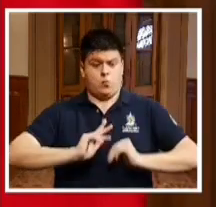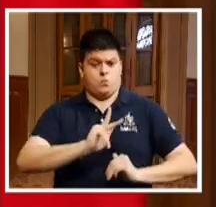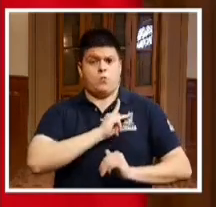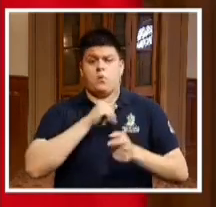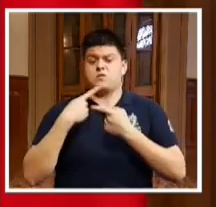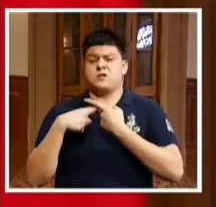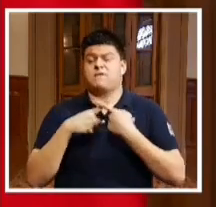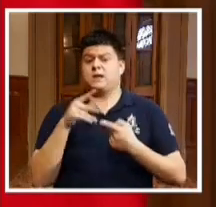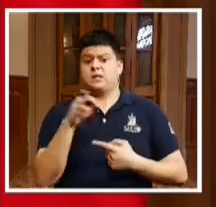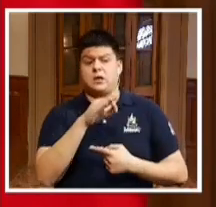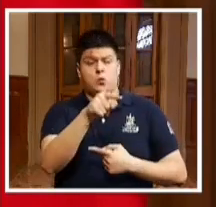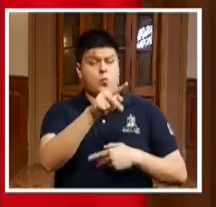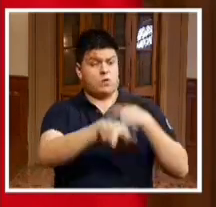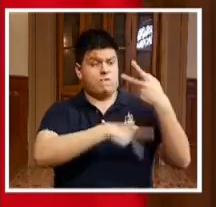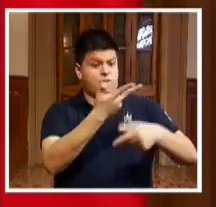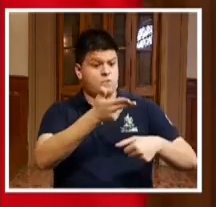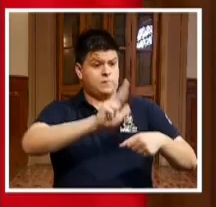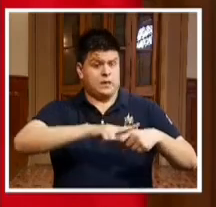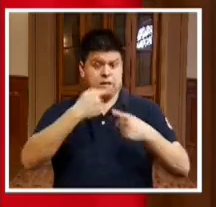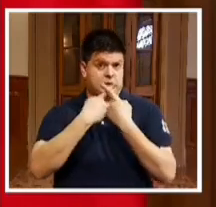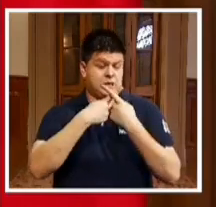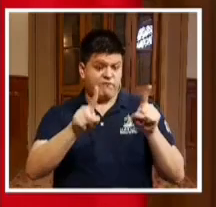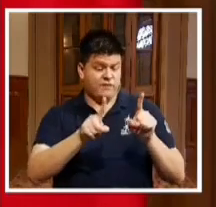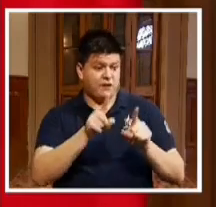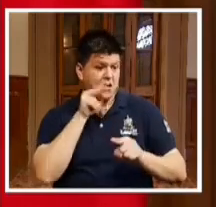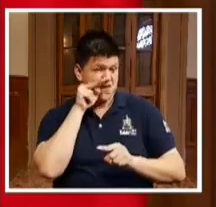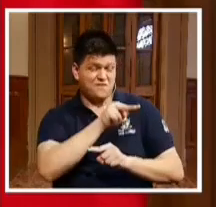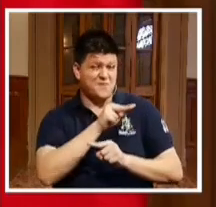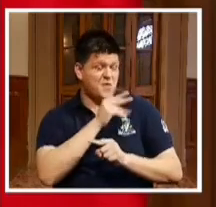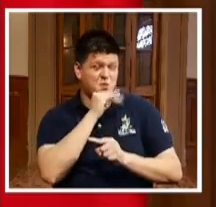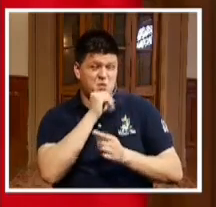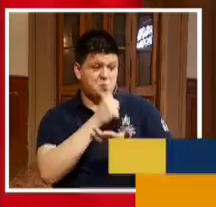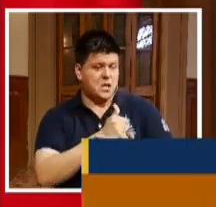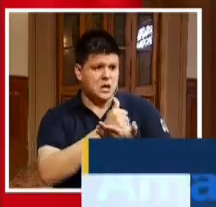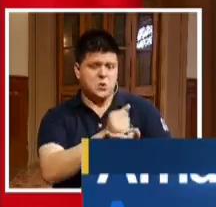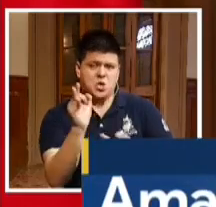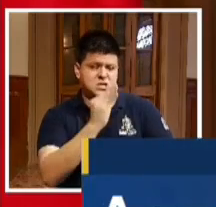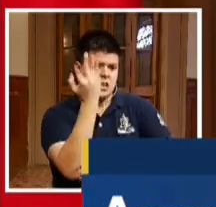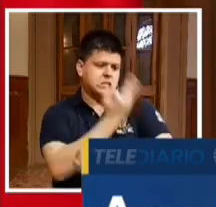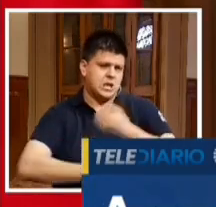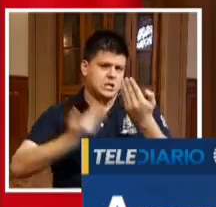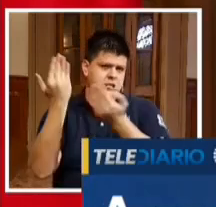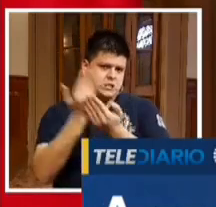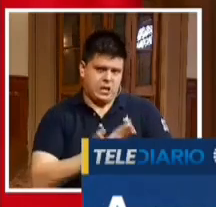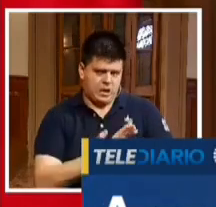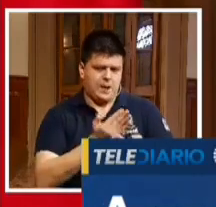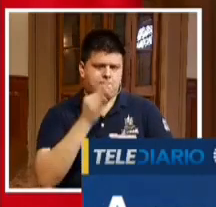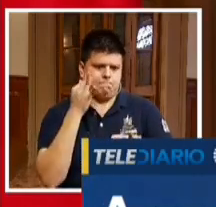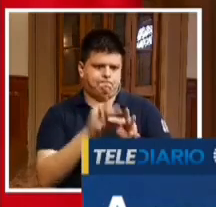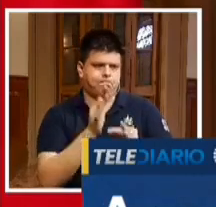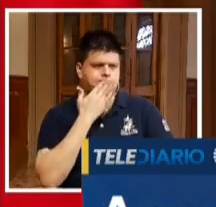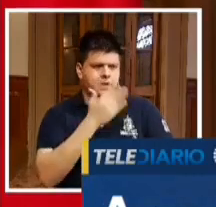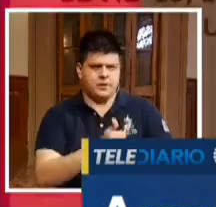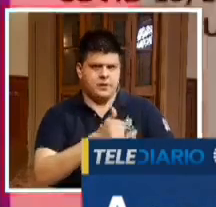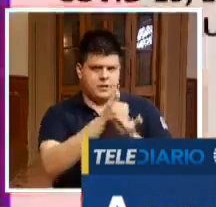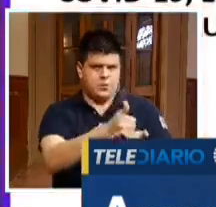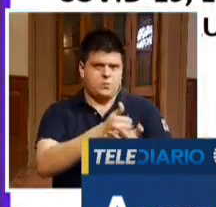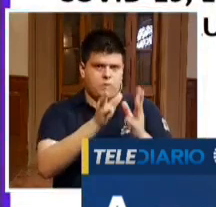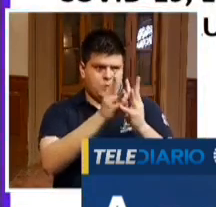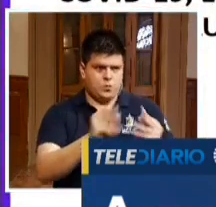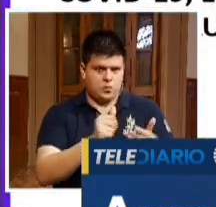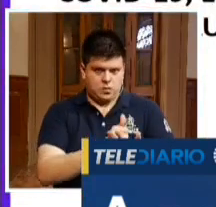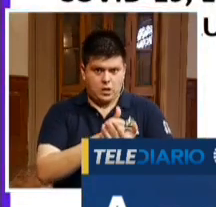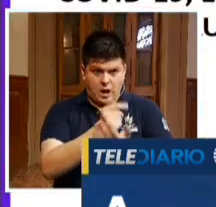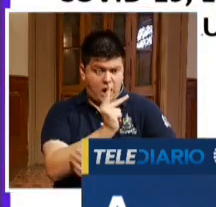no llegas a tiempo al hospital, probablemente no te puedan ayudar de una manera adecuada.